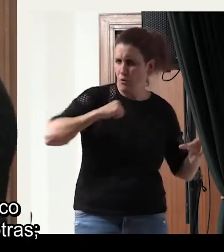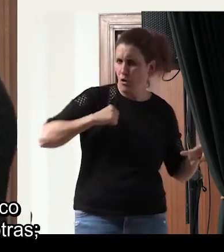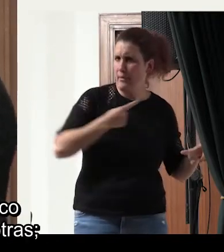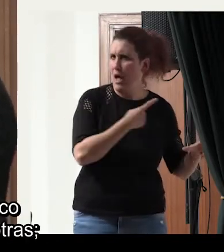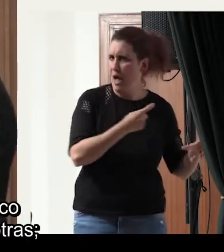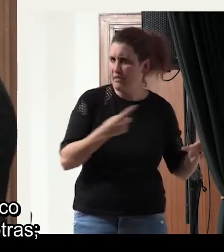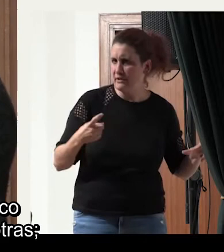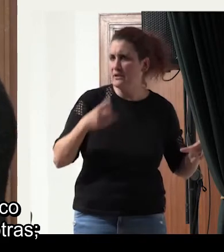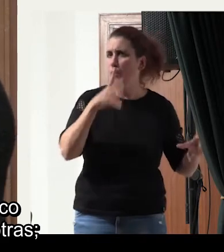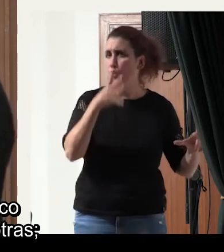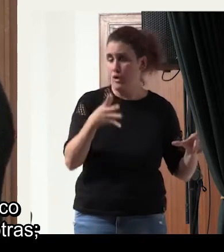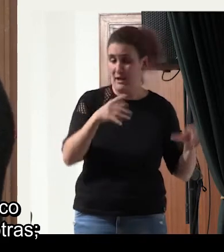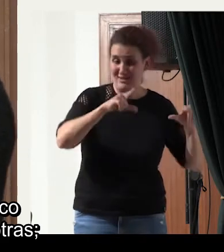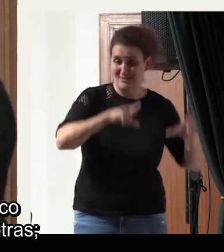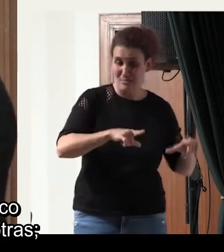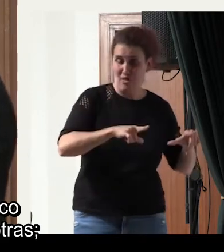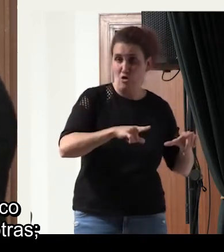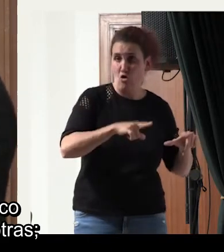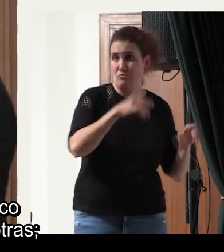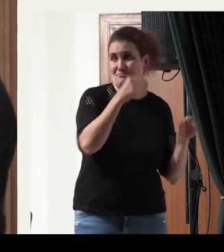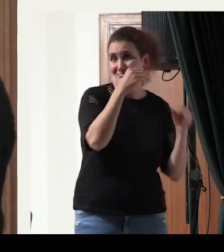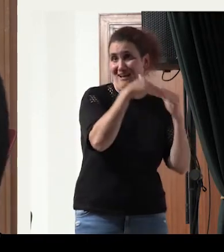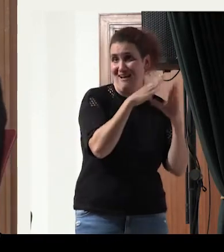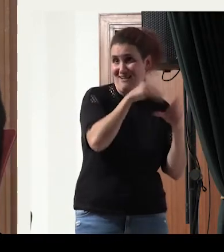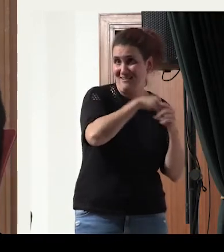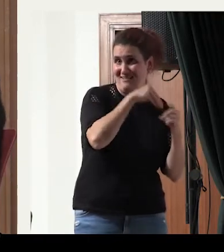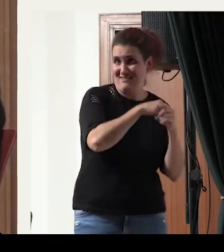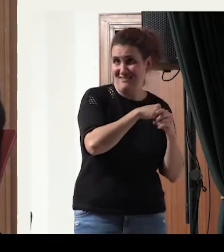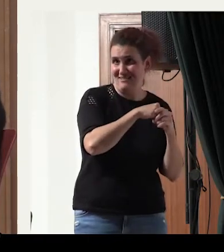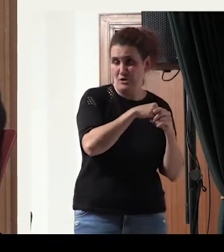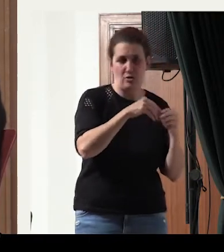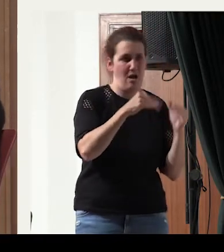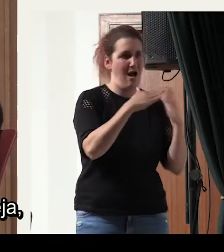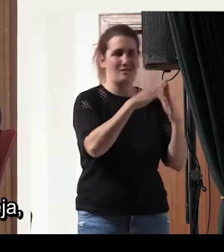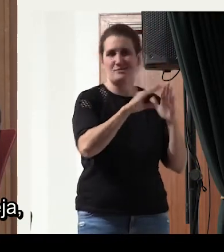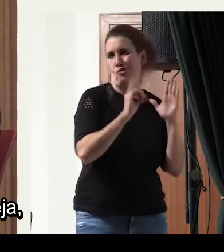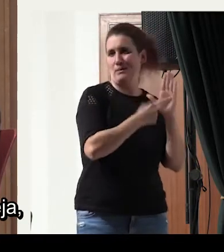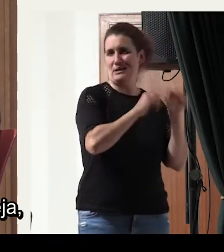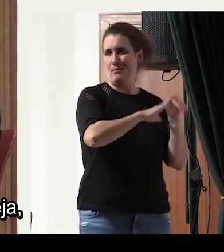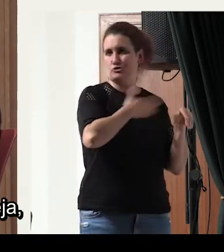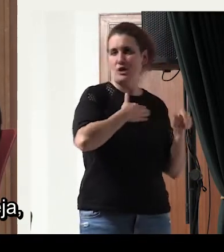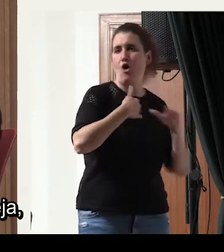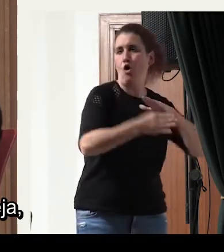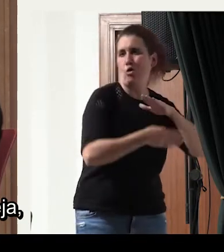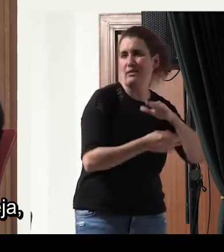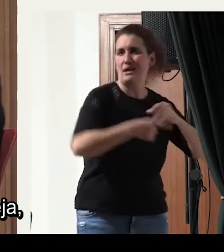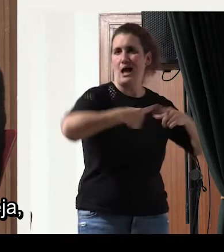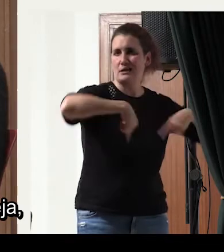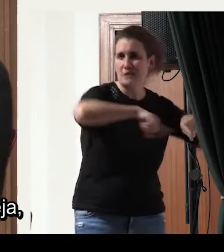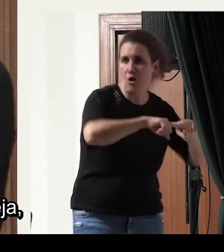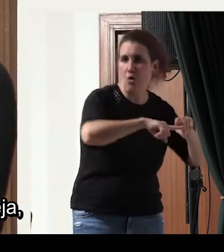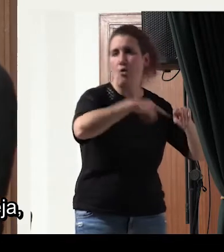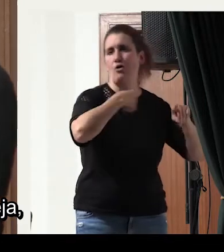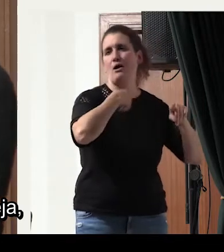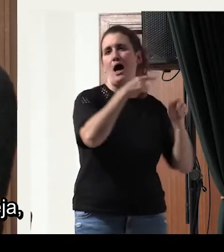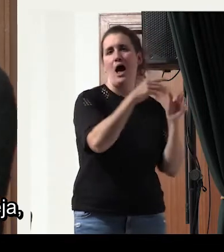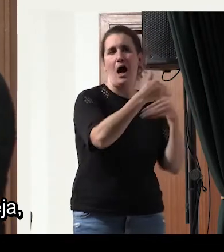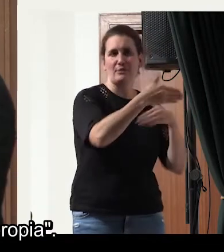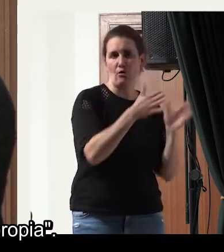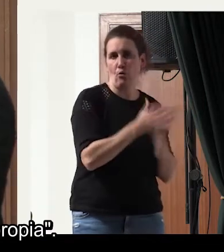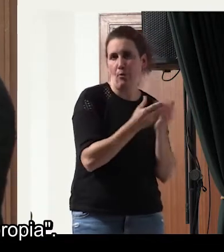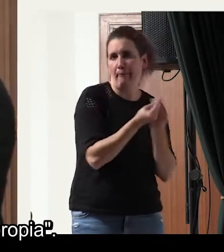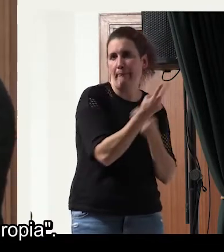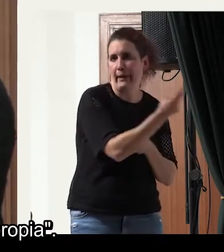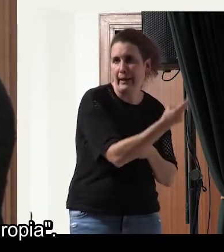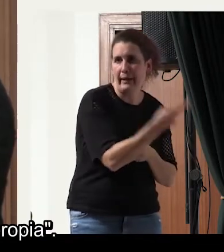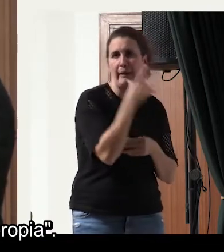espacio doméstico tenemos toda la casa para nosotras, tenemos la cocina, tenemos el salón, tenemos la habitación con nuestra pareja, está la habitación de los hijos,